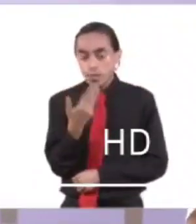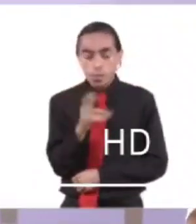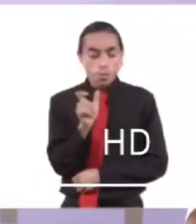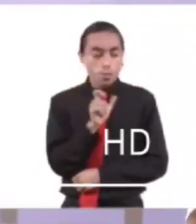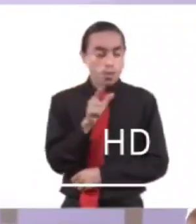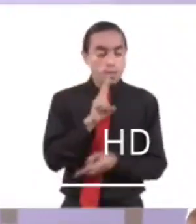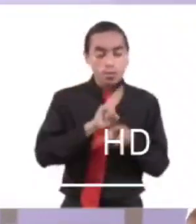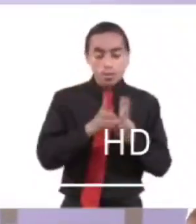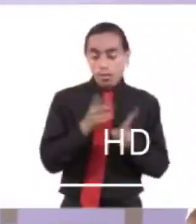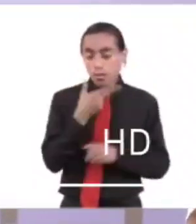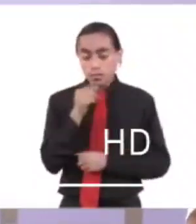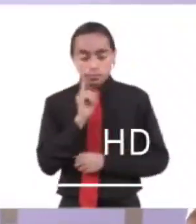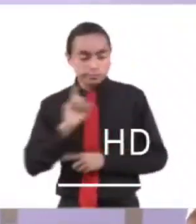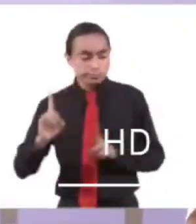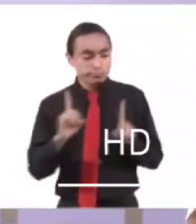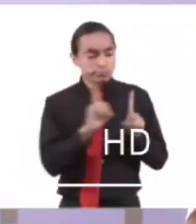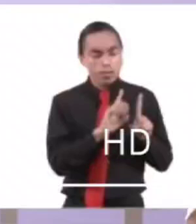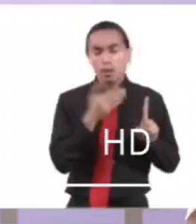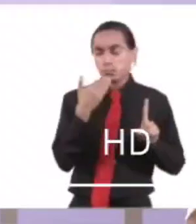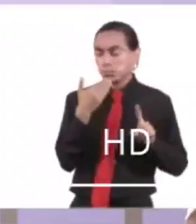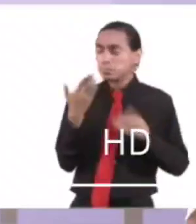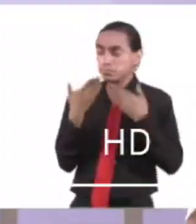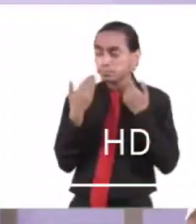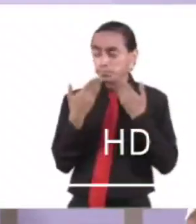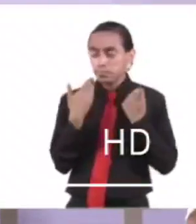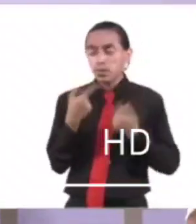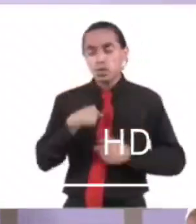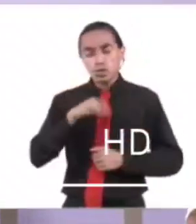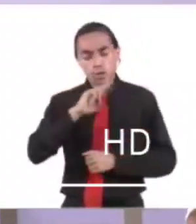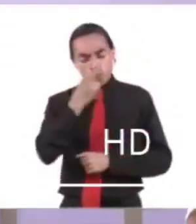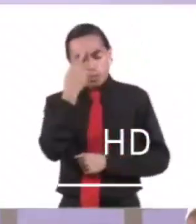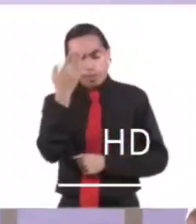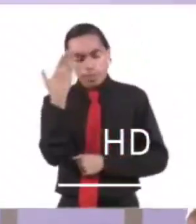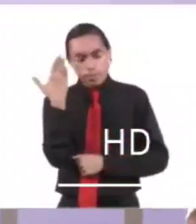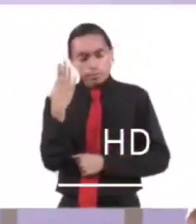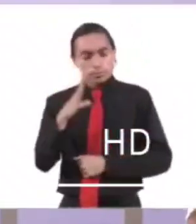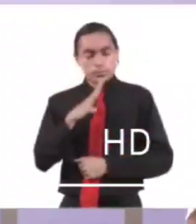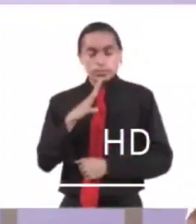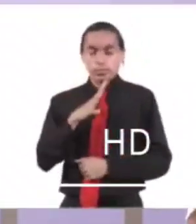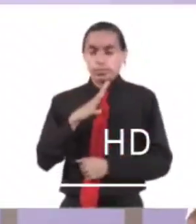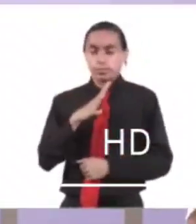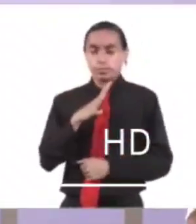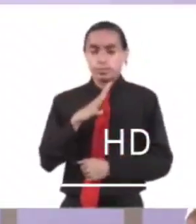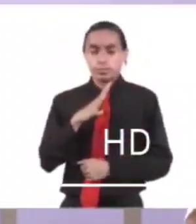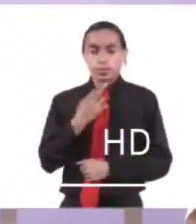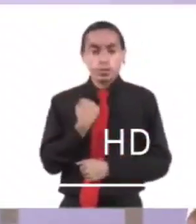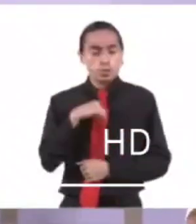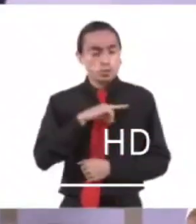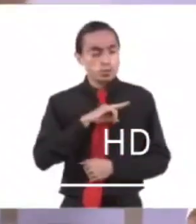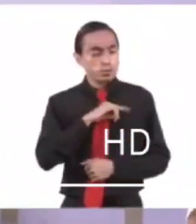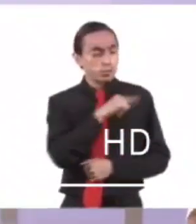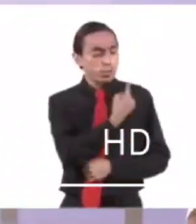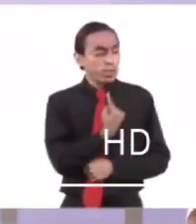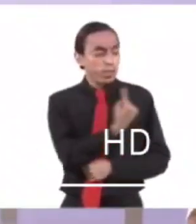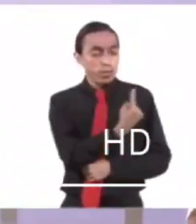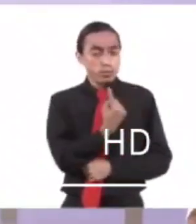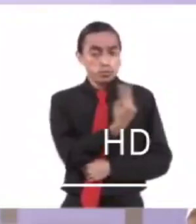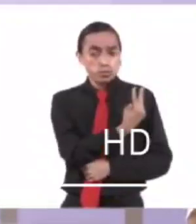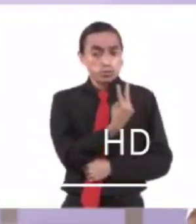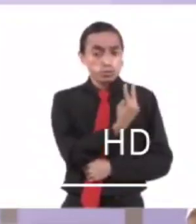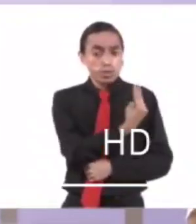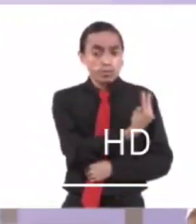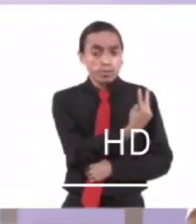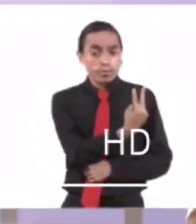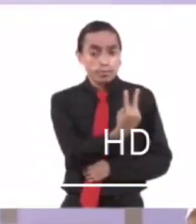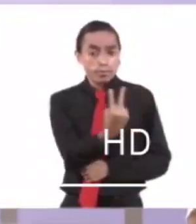los vecinos. Recuerdo una anécdota que cuando lo acompañaba yo, íbamos rumbo a la estación del metro de